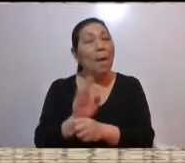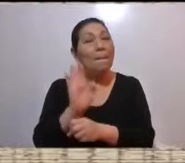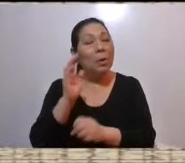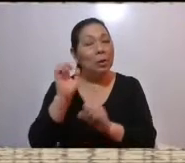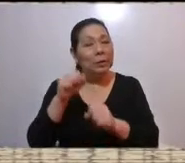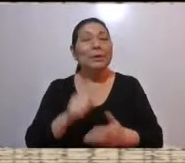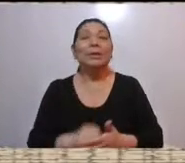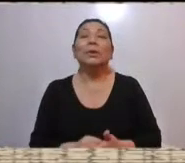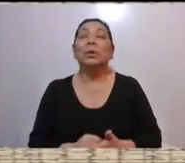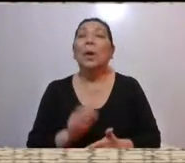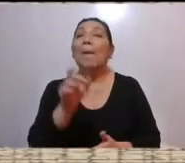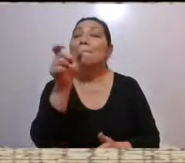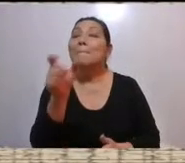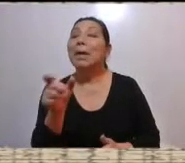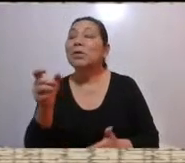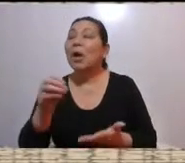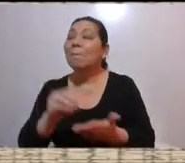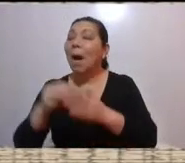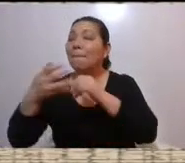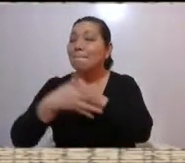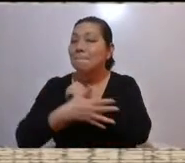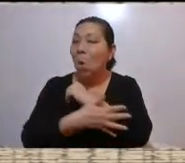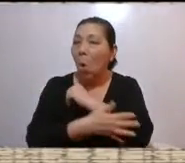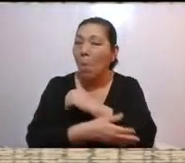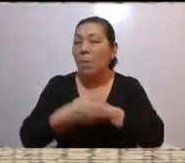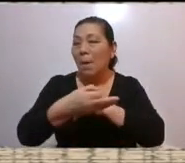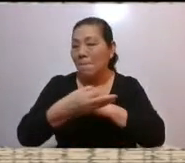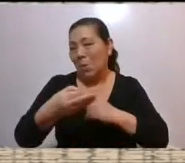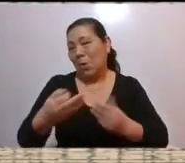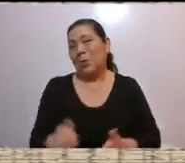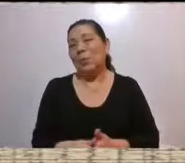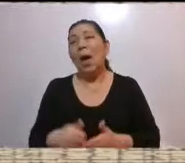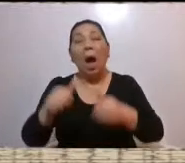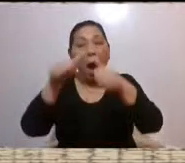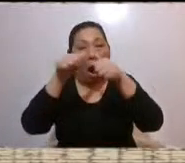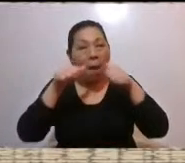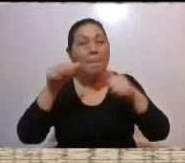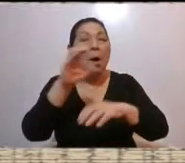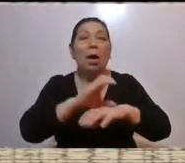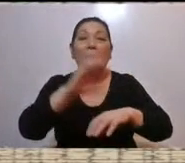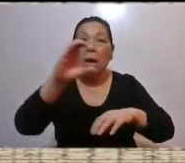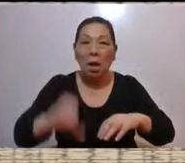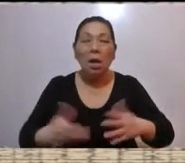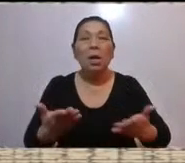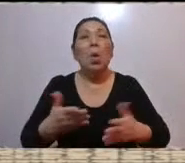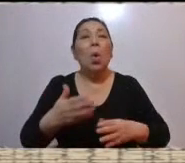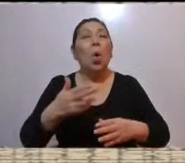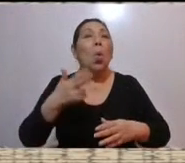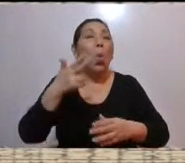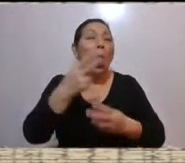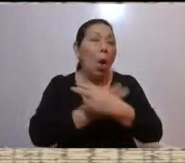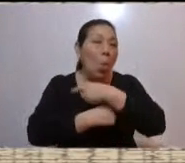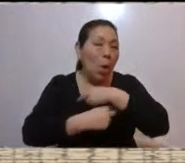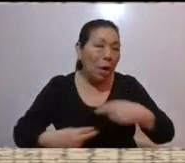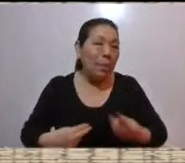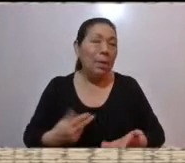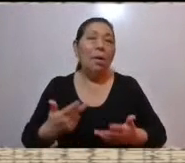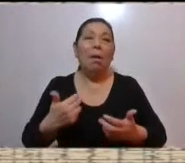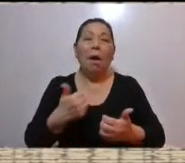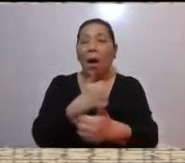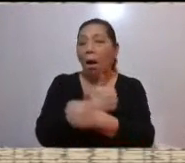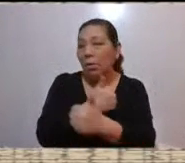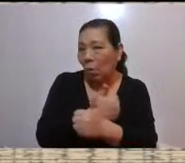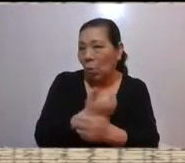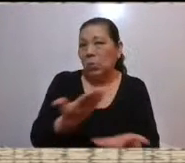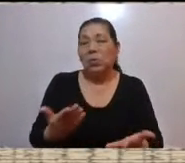haciendo énfasis, por supuesto, en ciudades de extrema pobreza como sería Amazonas, Cajamarca, Huancavelica o